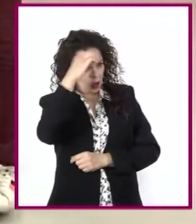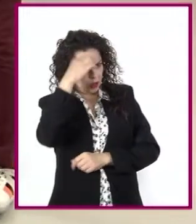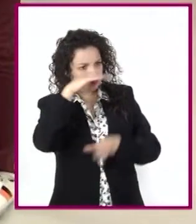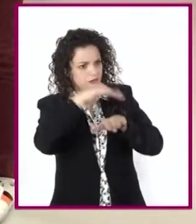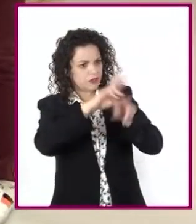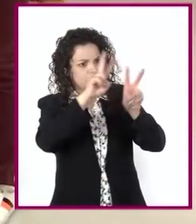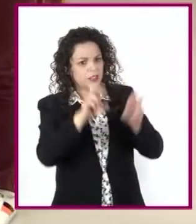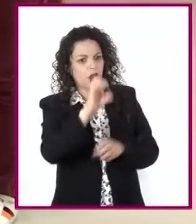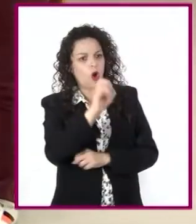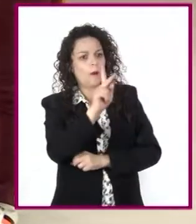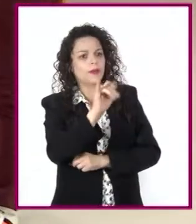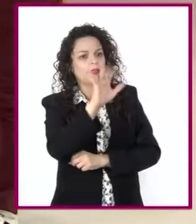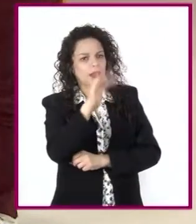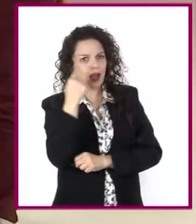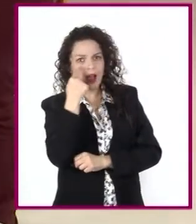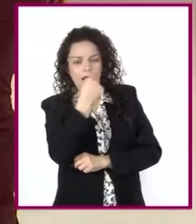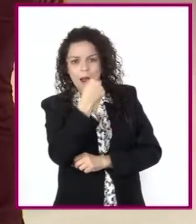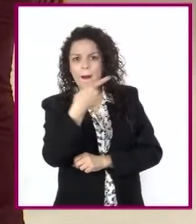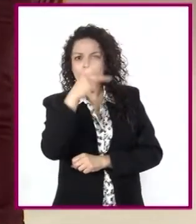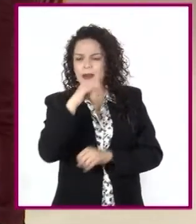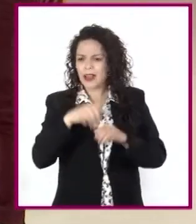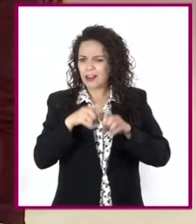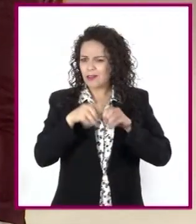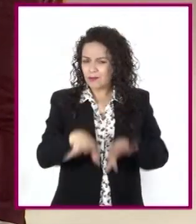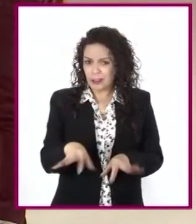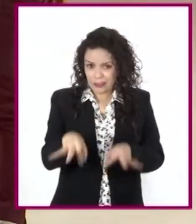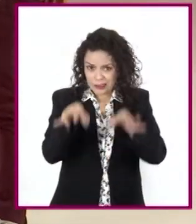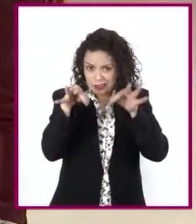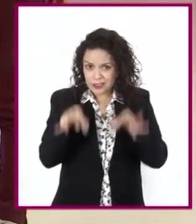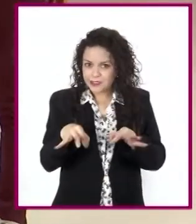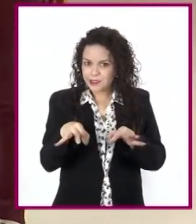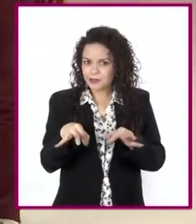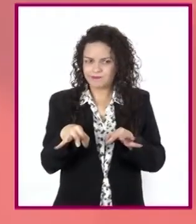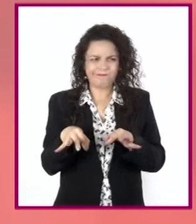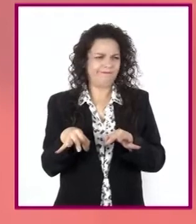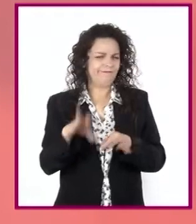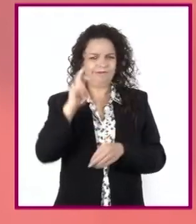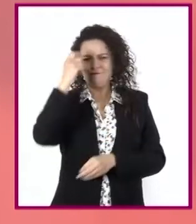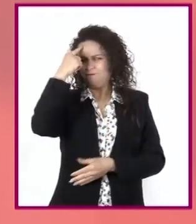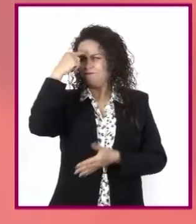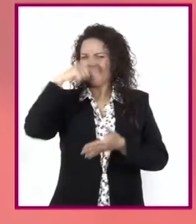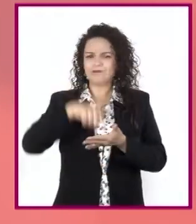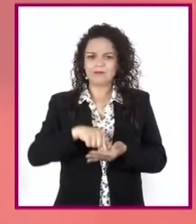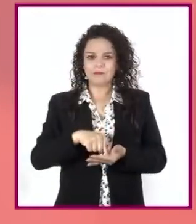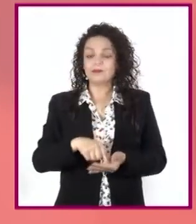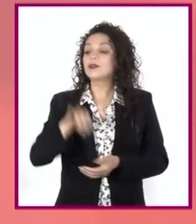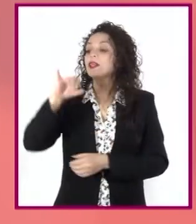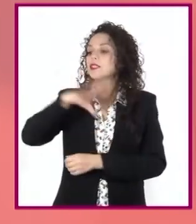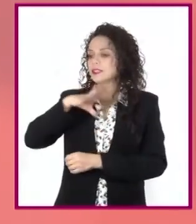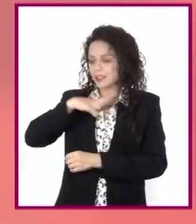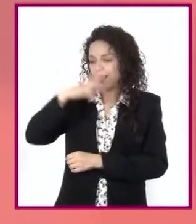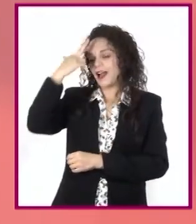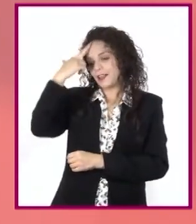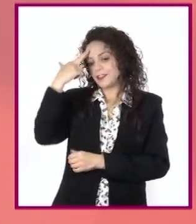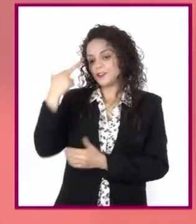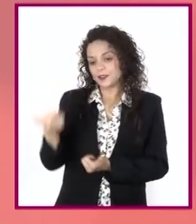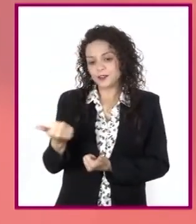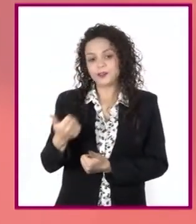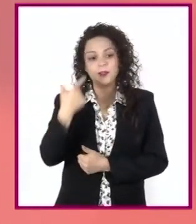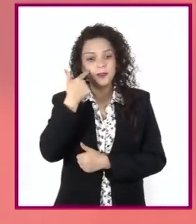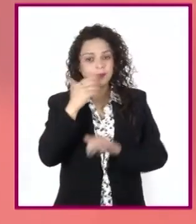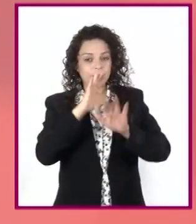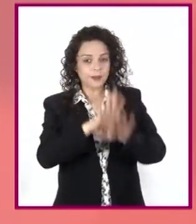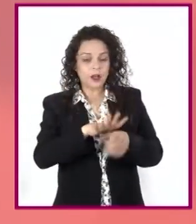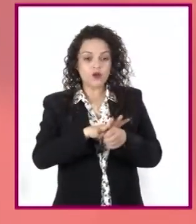que la información no es del todo cierta. Tienes toda la razón, Enrique. A ver, ¿cuáles fuentes